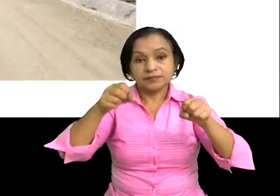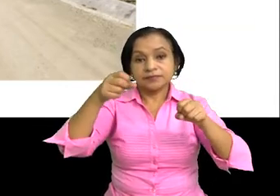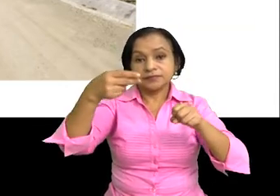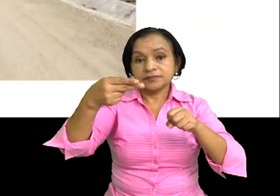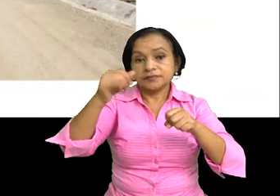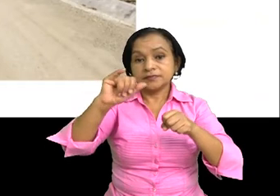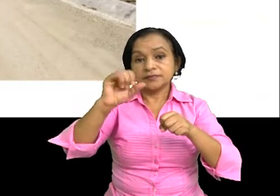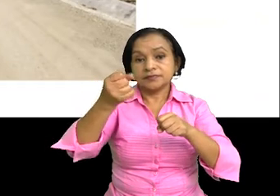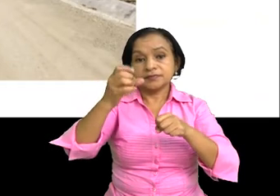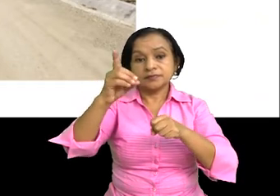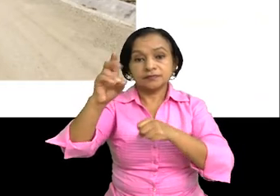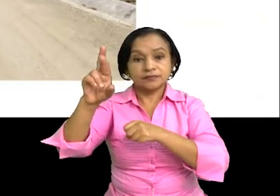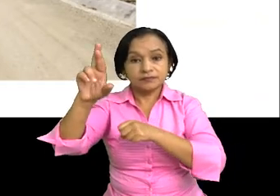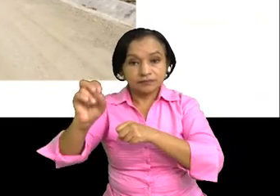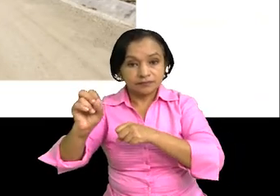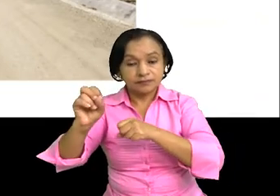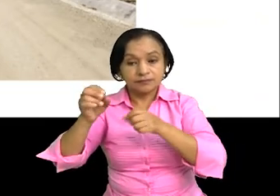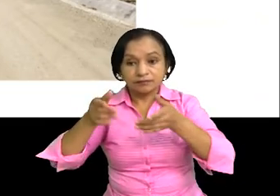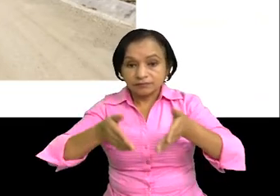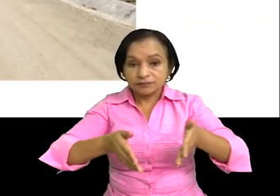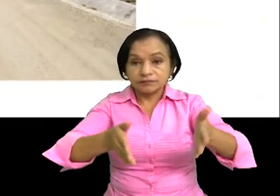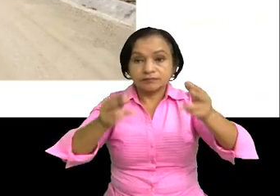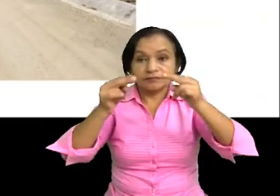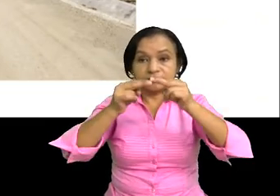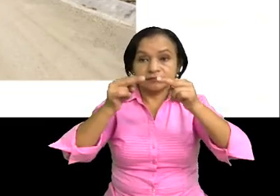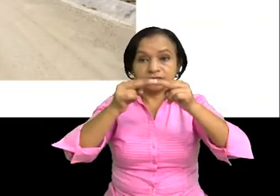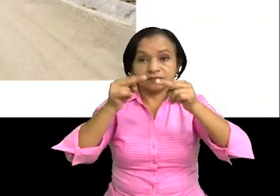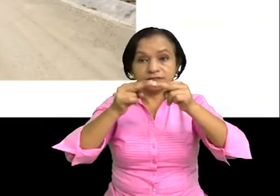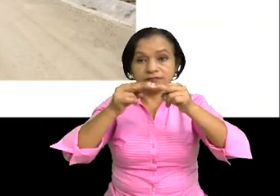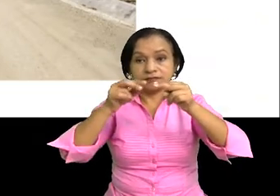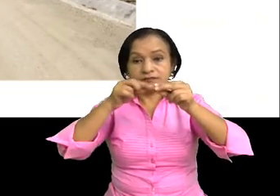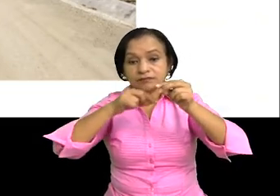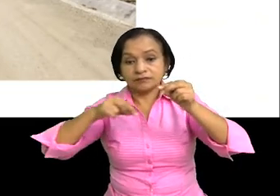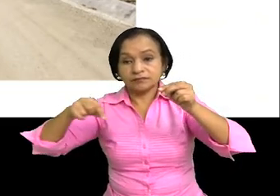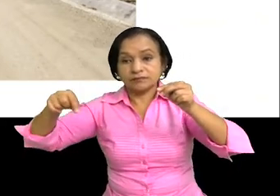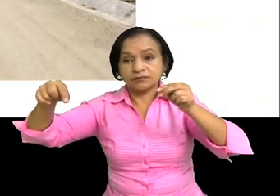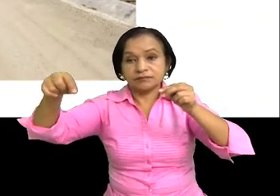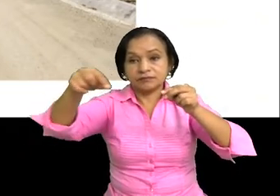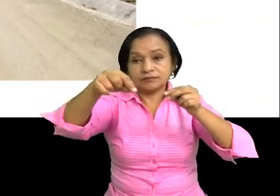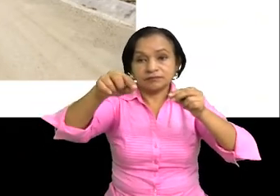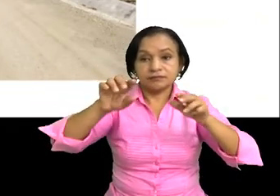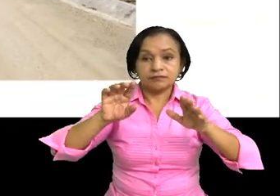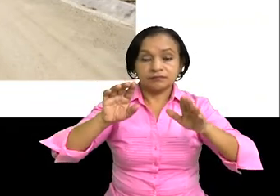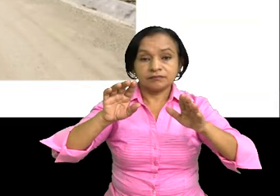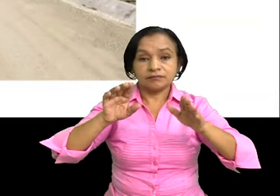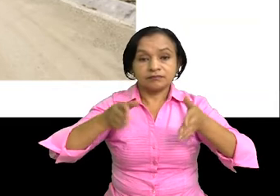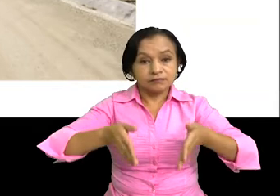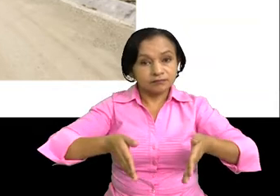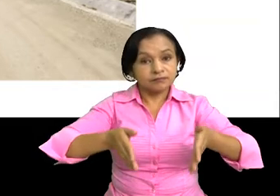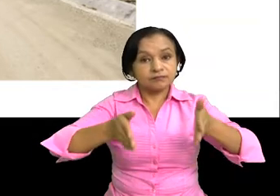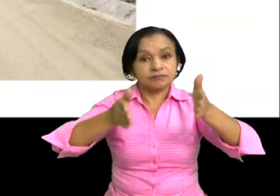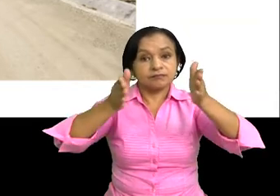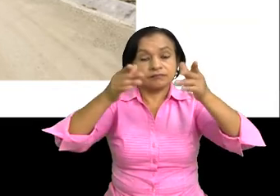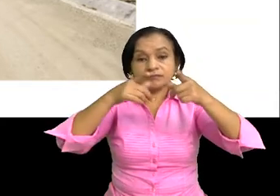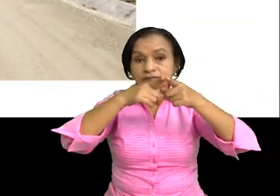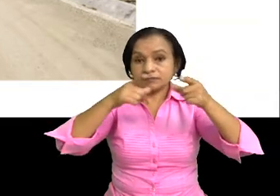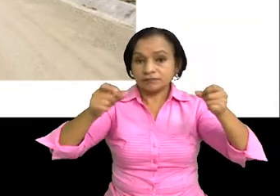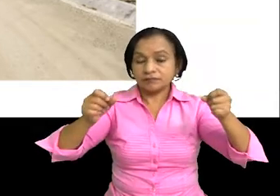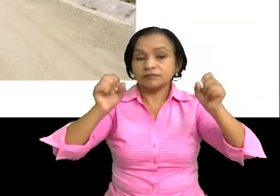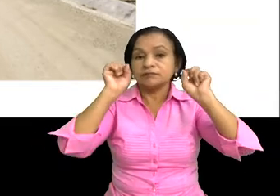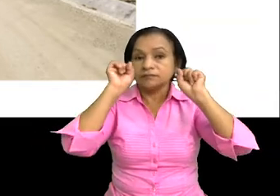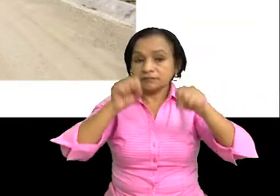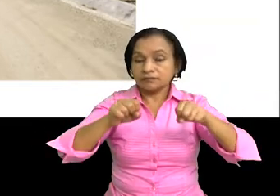pobladores de San José de los Remates no solamente salgan por Teutepe a la carretera que viene para Managua, sino que